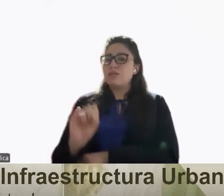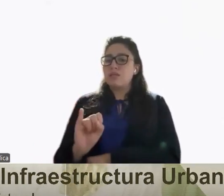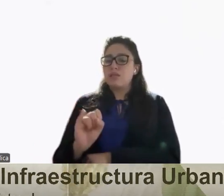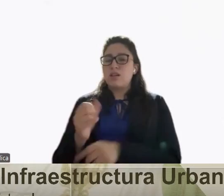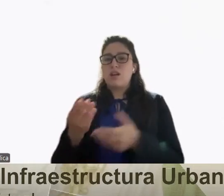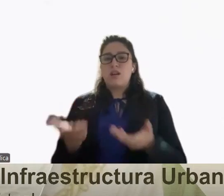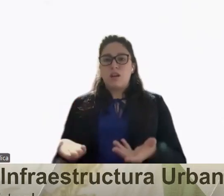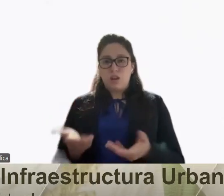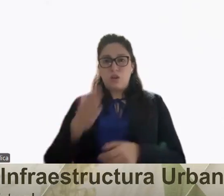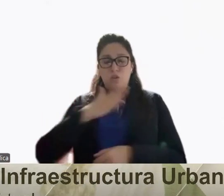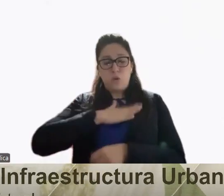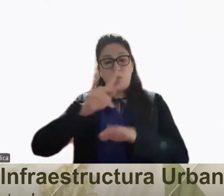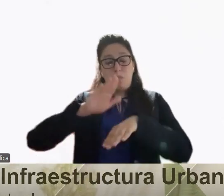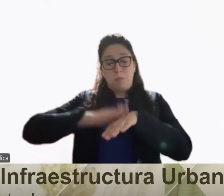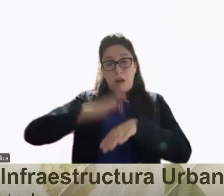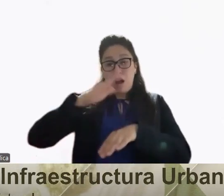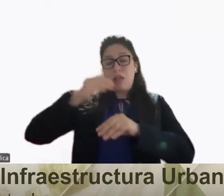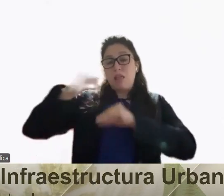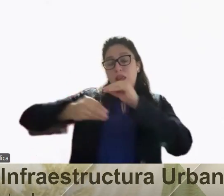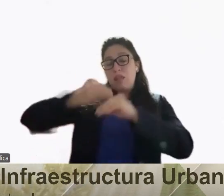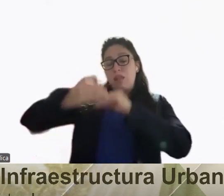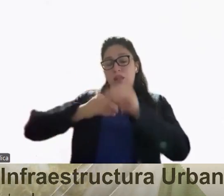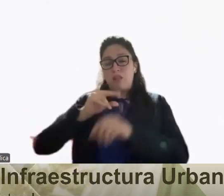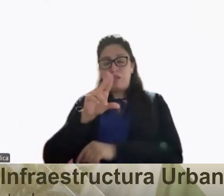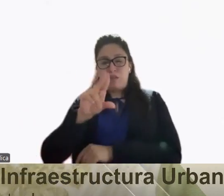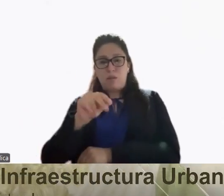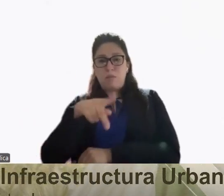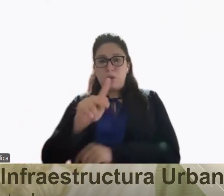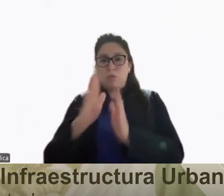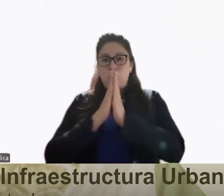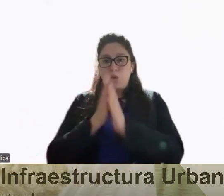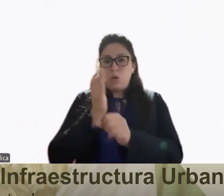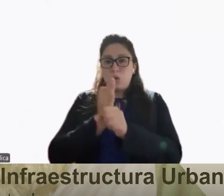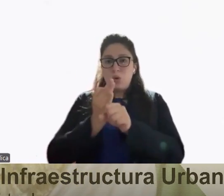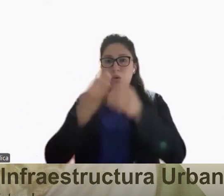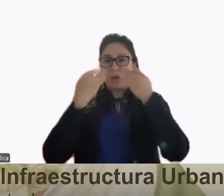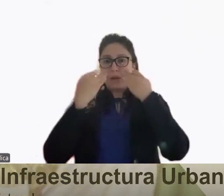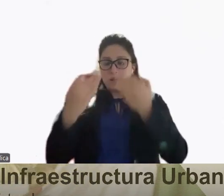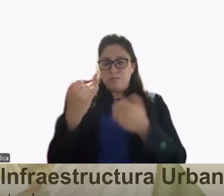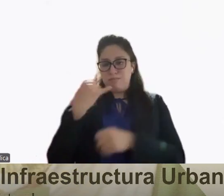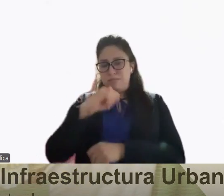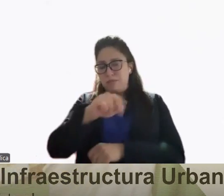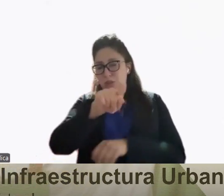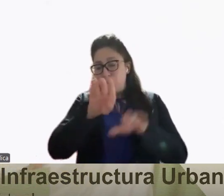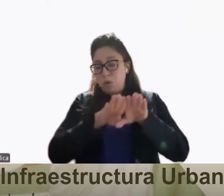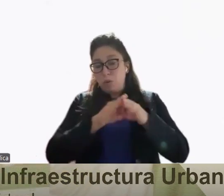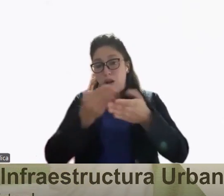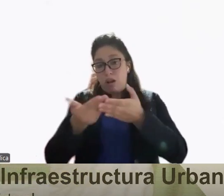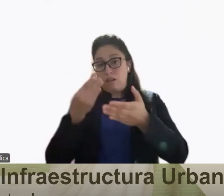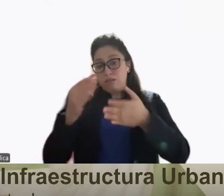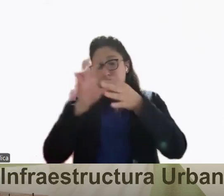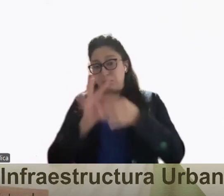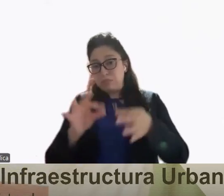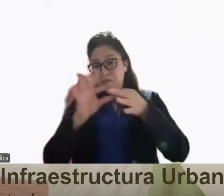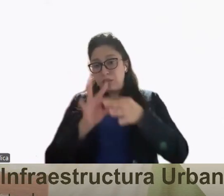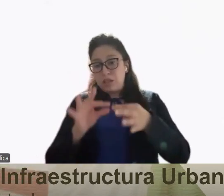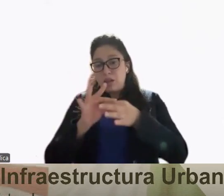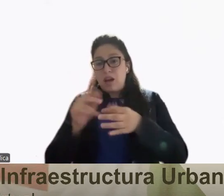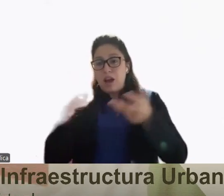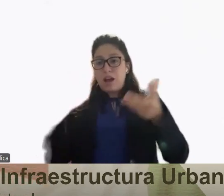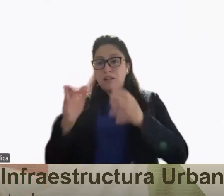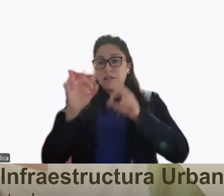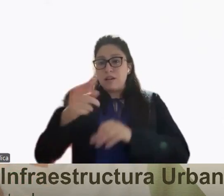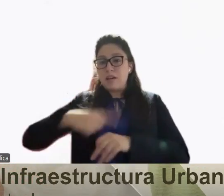voy a polemizar más, pero sí que quede constancia que este señalamiento, igual que en el caso anterior, lo hacen los propios